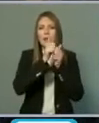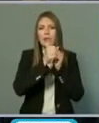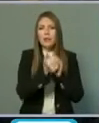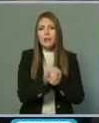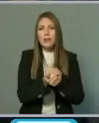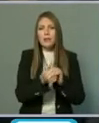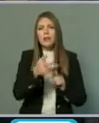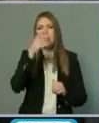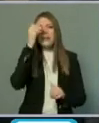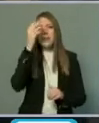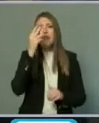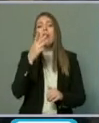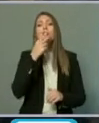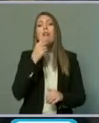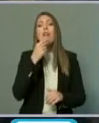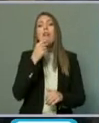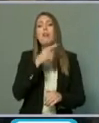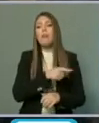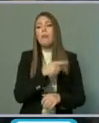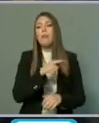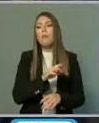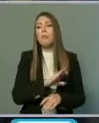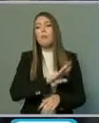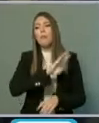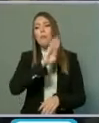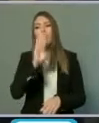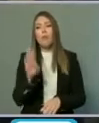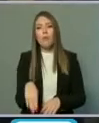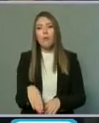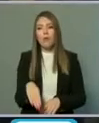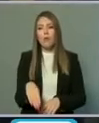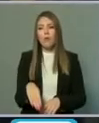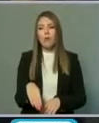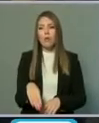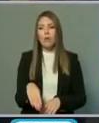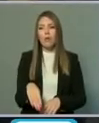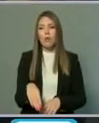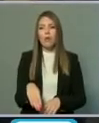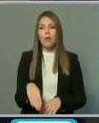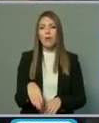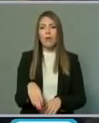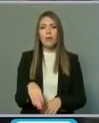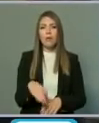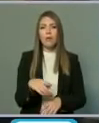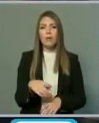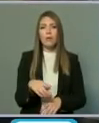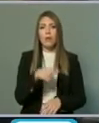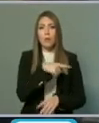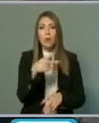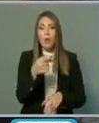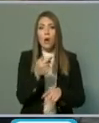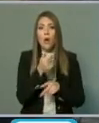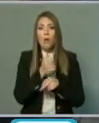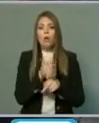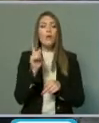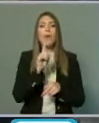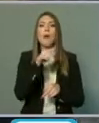Pues murió el abuelo, luego el padre. ¿Era su abuelito? Era papá de mi